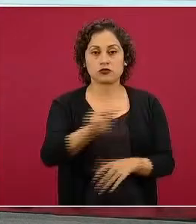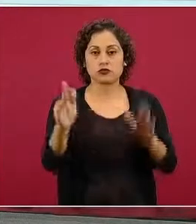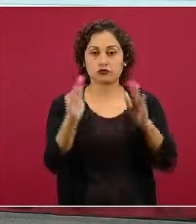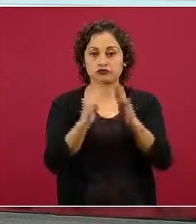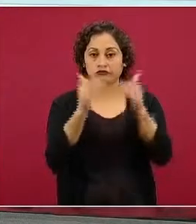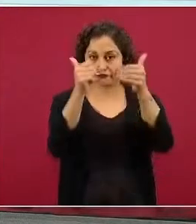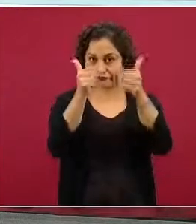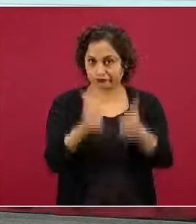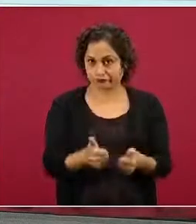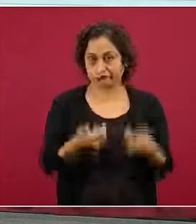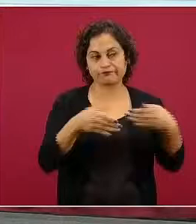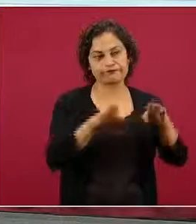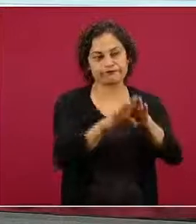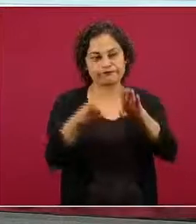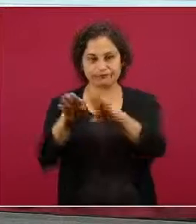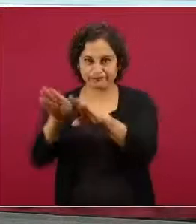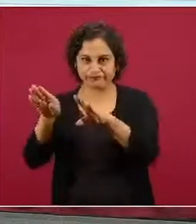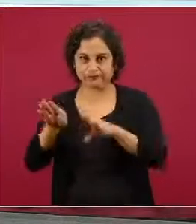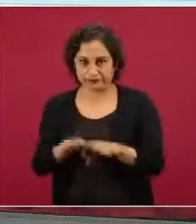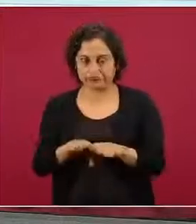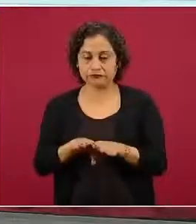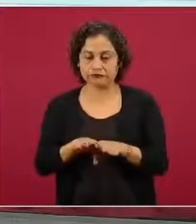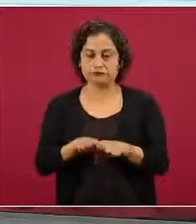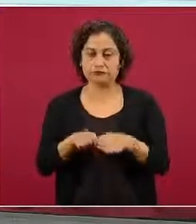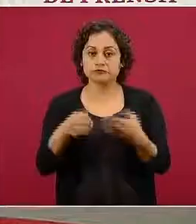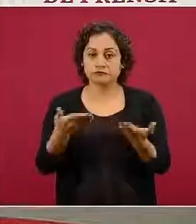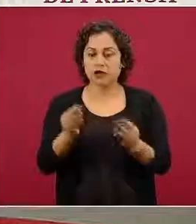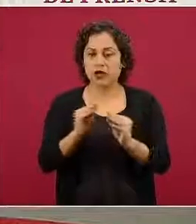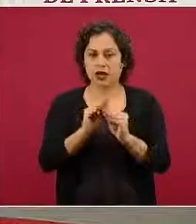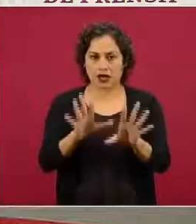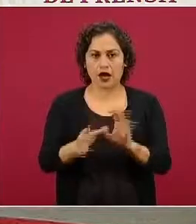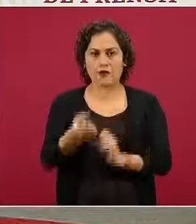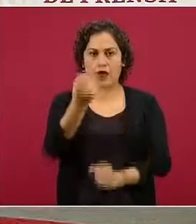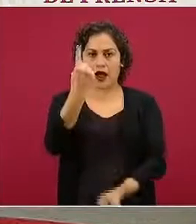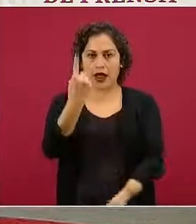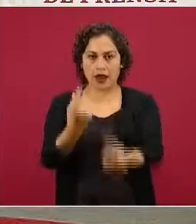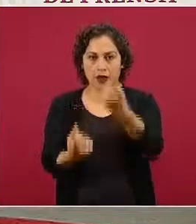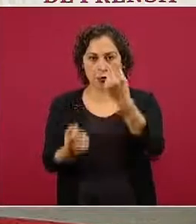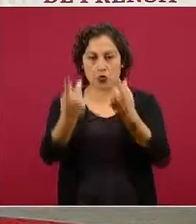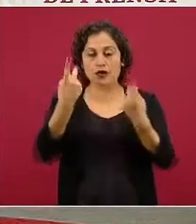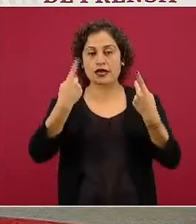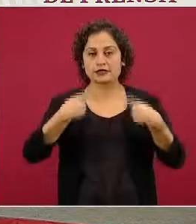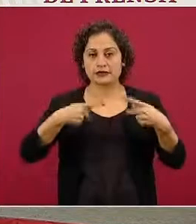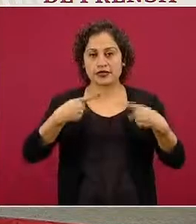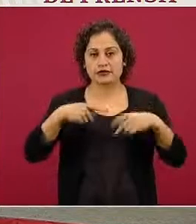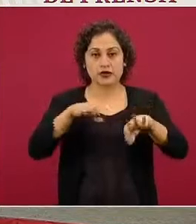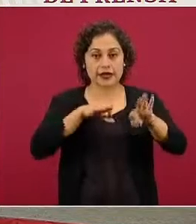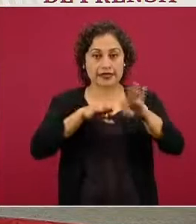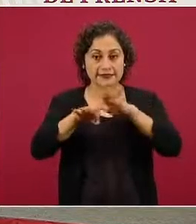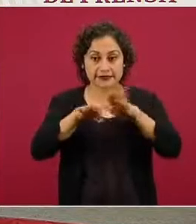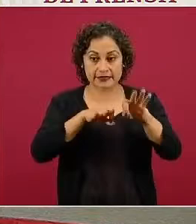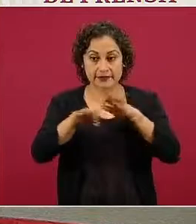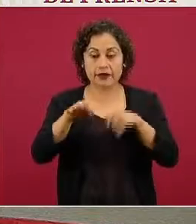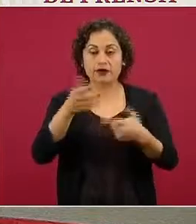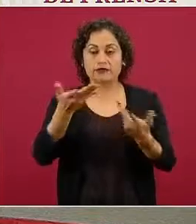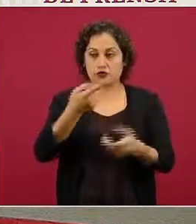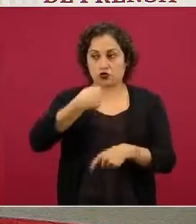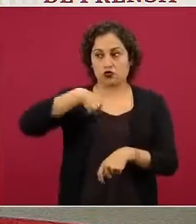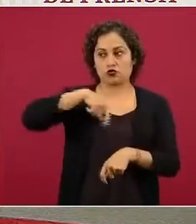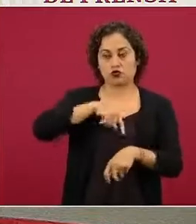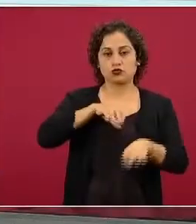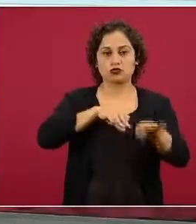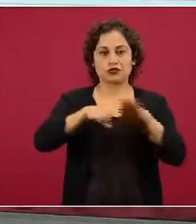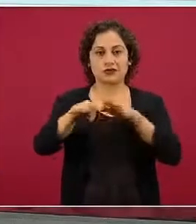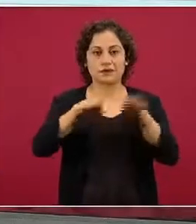casa, excepto las personas que trabajan o trabajamos en una de